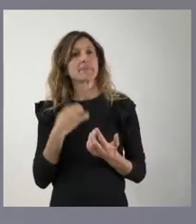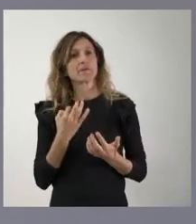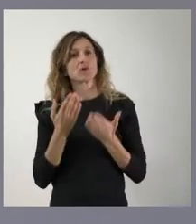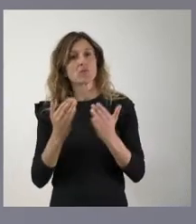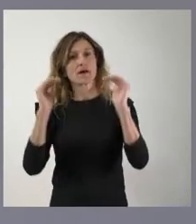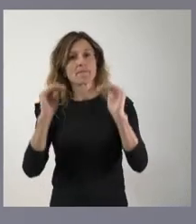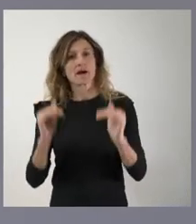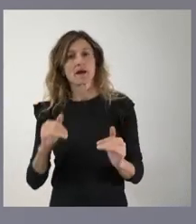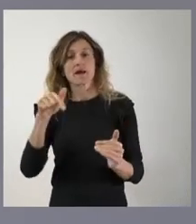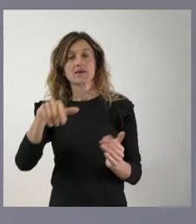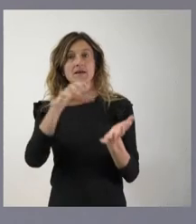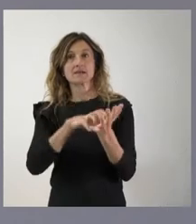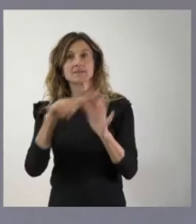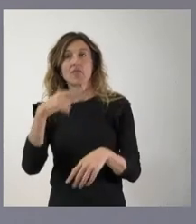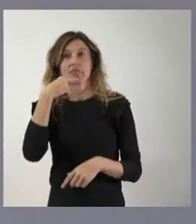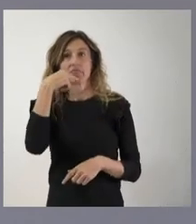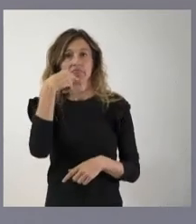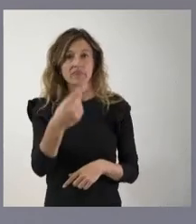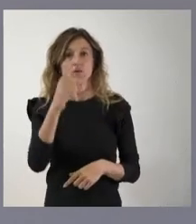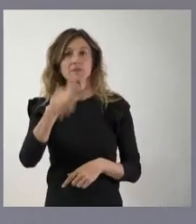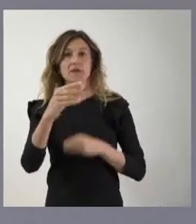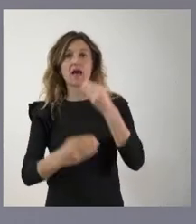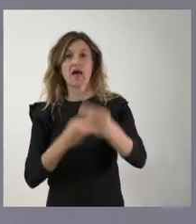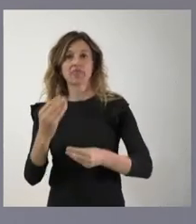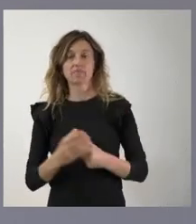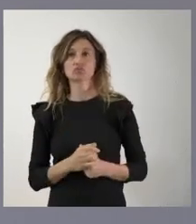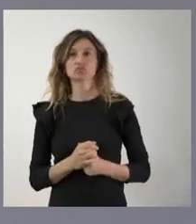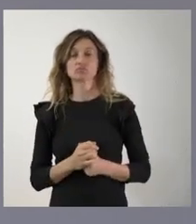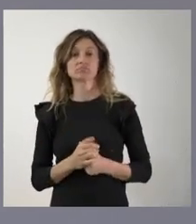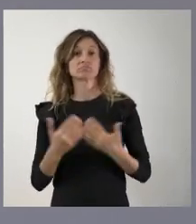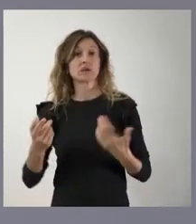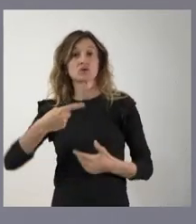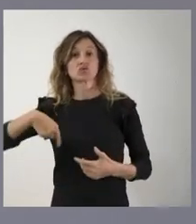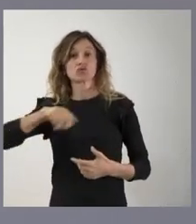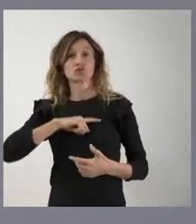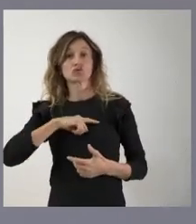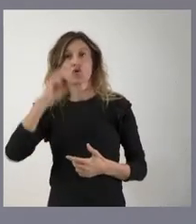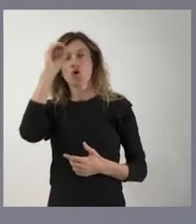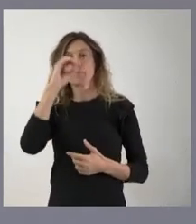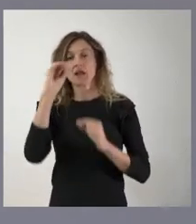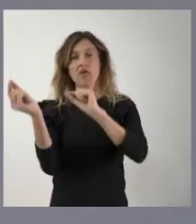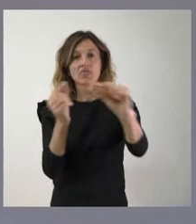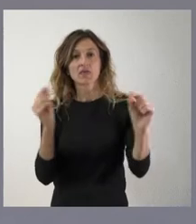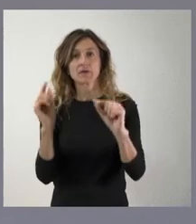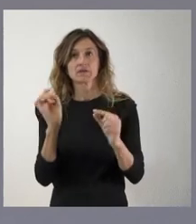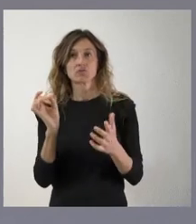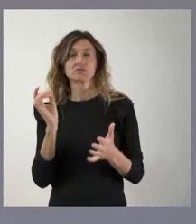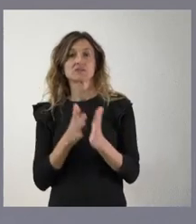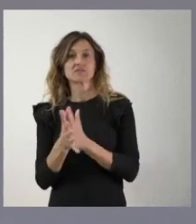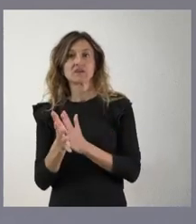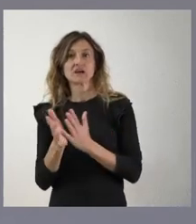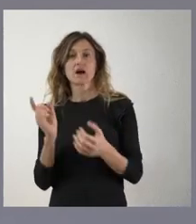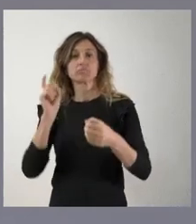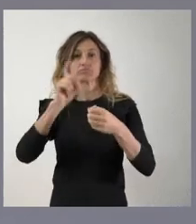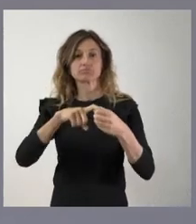y en Castilla y león lo decimos y lo hacemos y nosotros por tanto no es que opinemos en este debate sino que somos partícipes en este debate